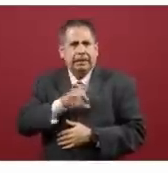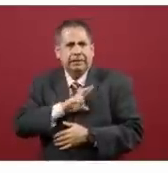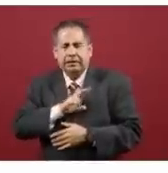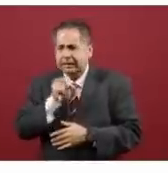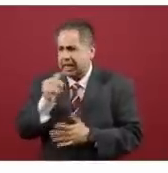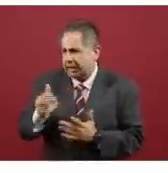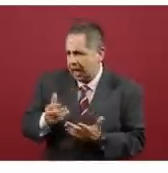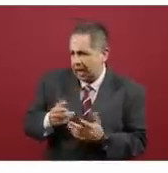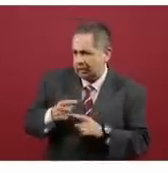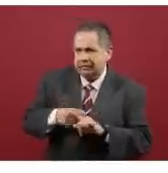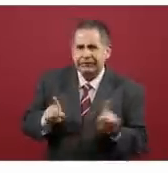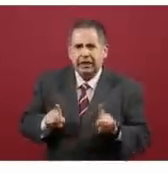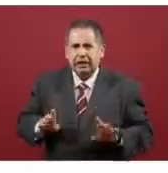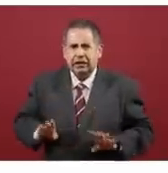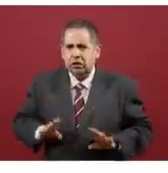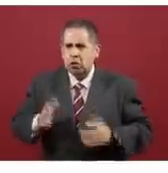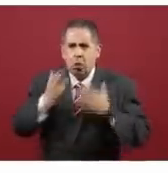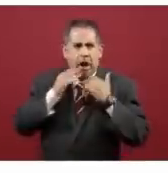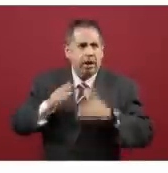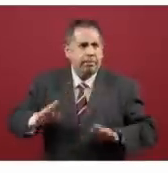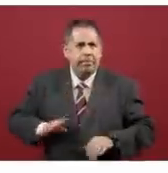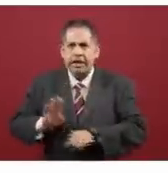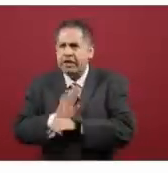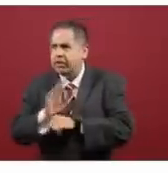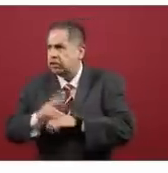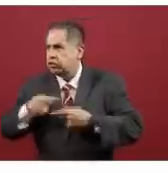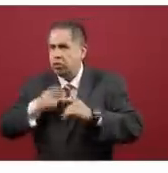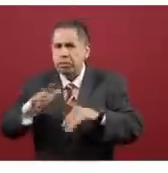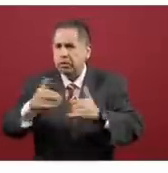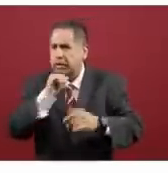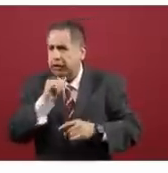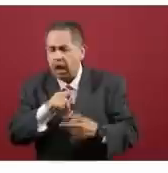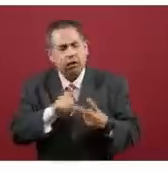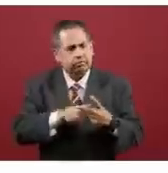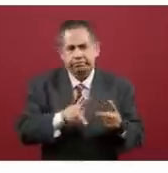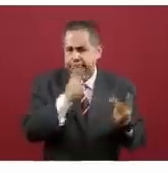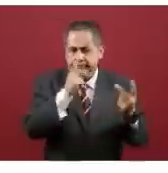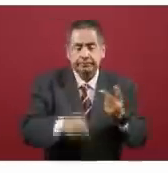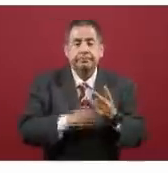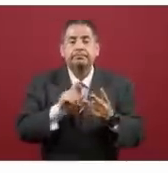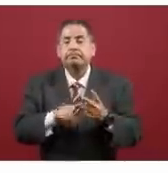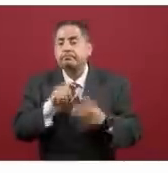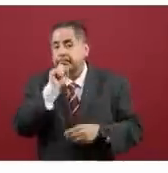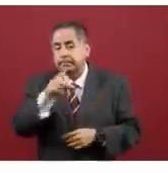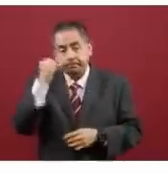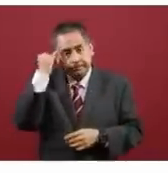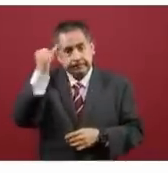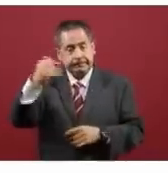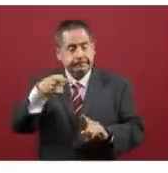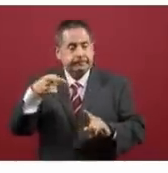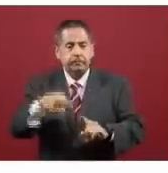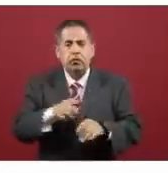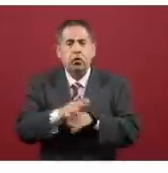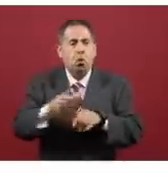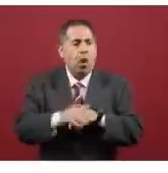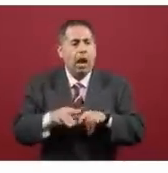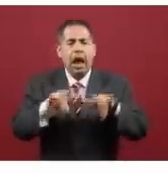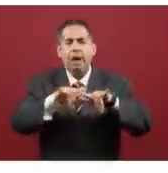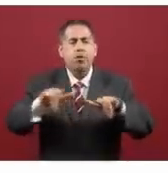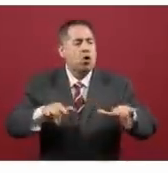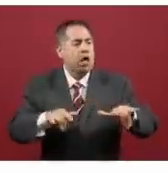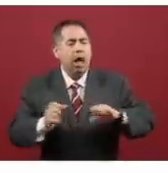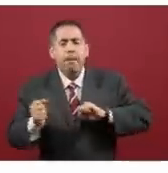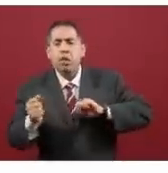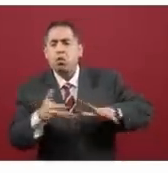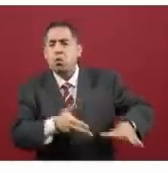clara vocación para el beneficio de la ciudadanía. Y el segundo criterio fue identificar aquellas aeronaves abandonadas que no